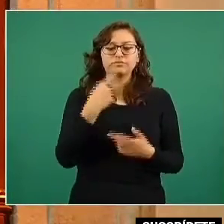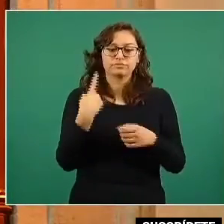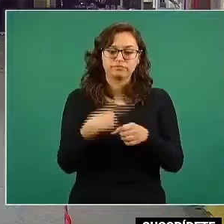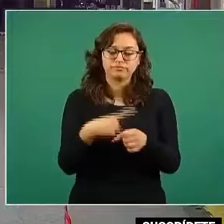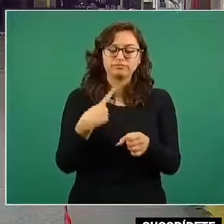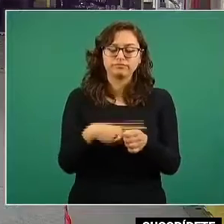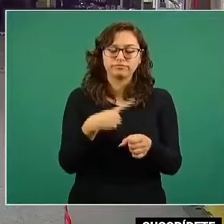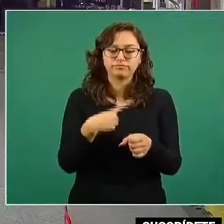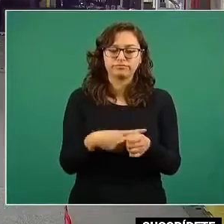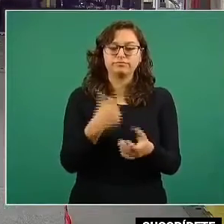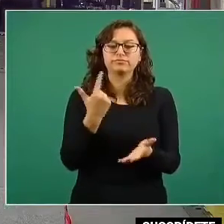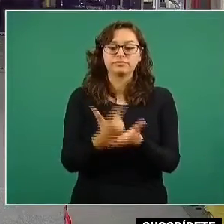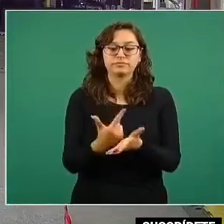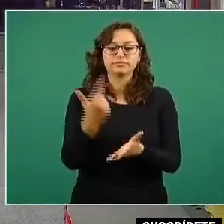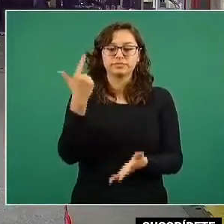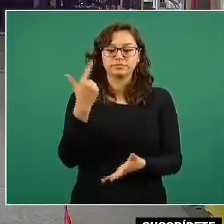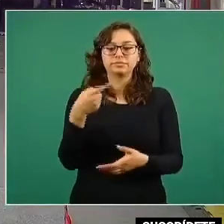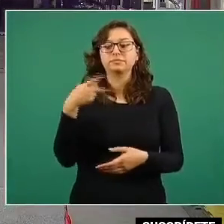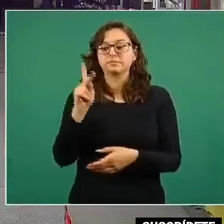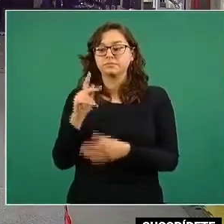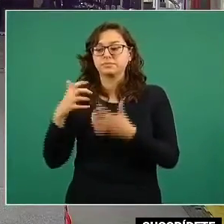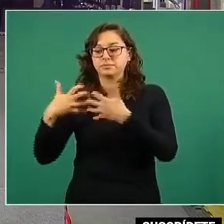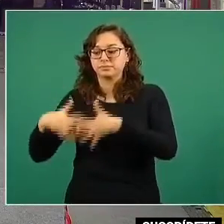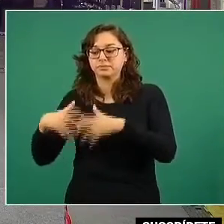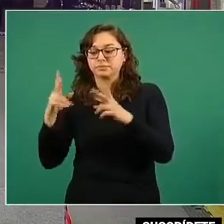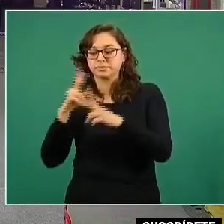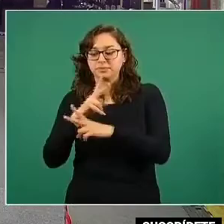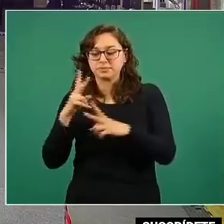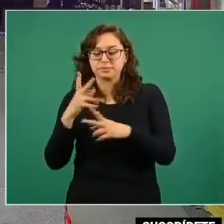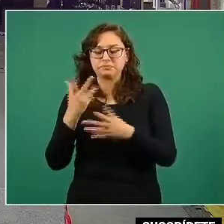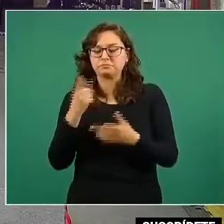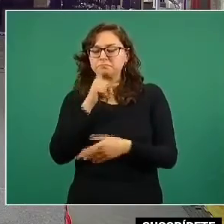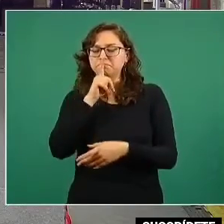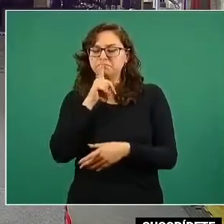enfermedad grave, pero que no han superado todavía este